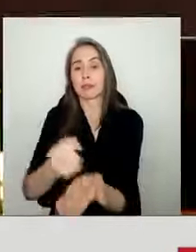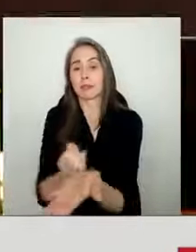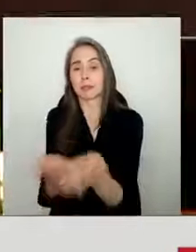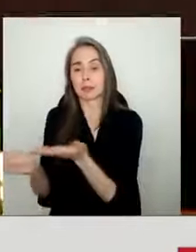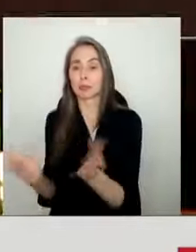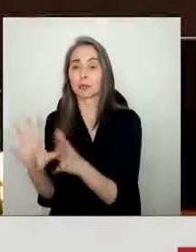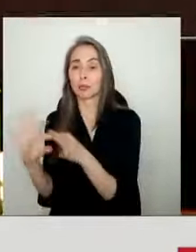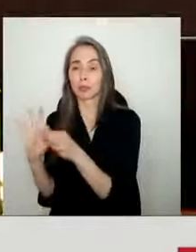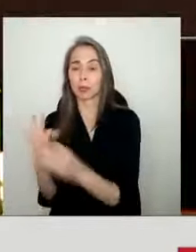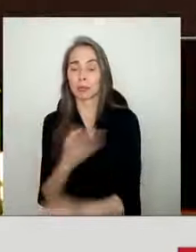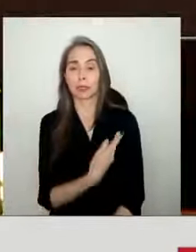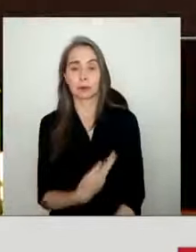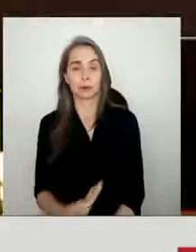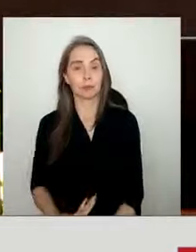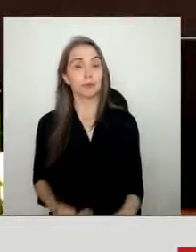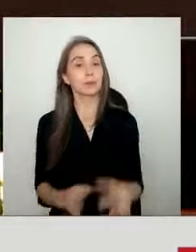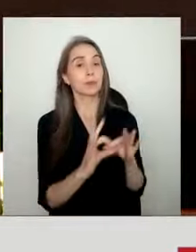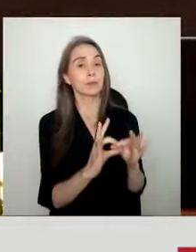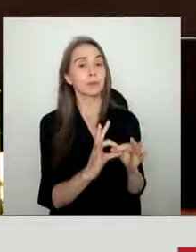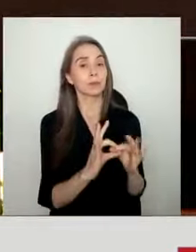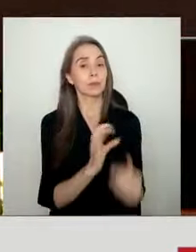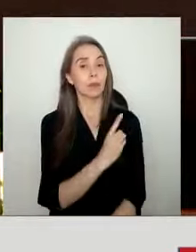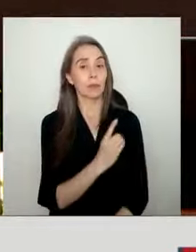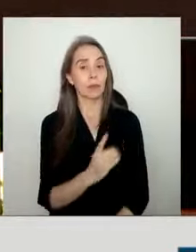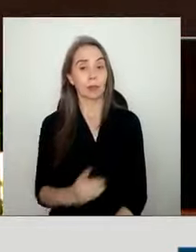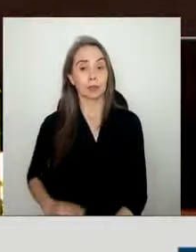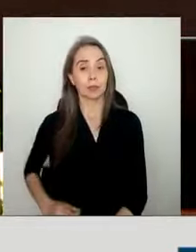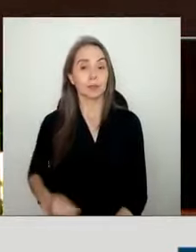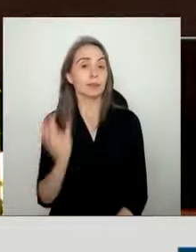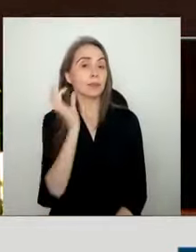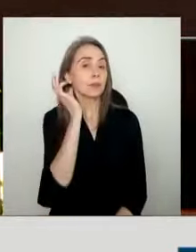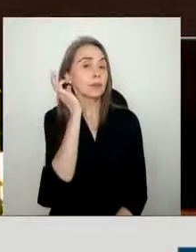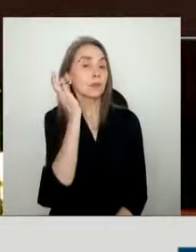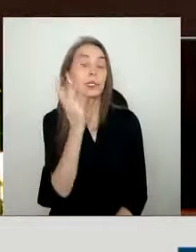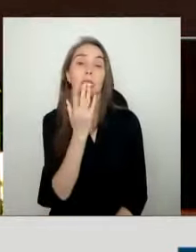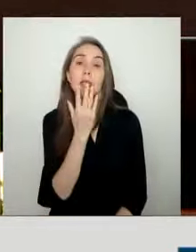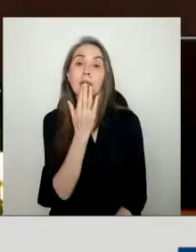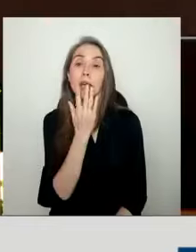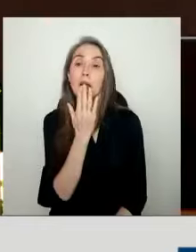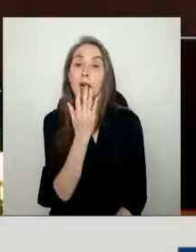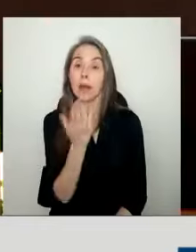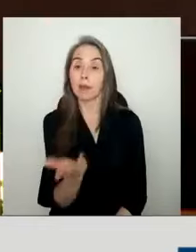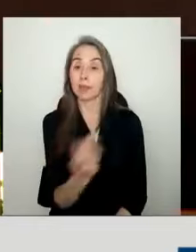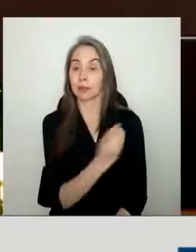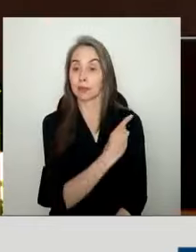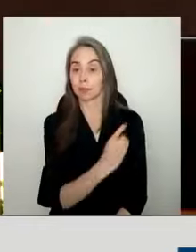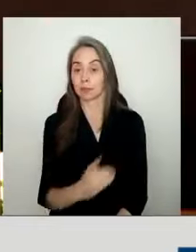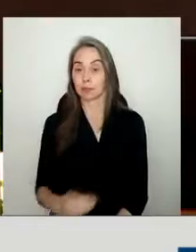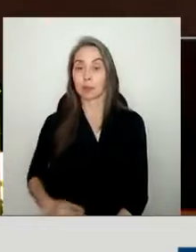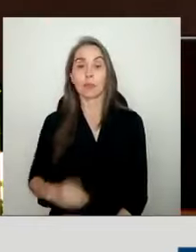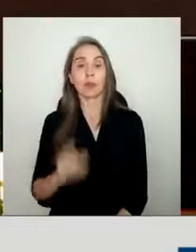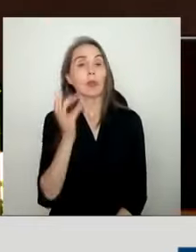Gracias diputada tiene la palabra la diputada Emilia